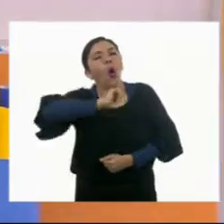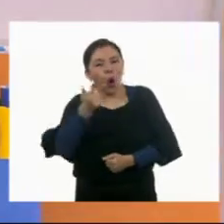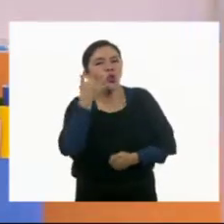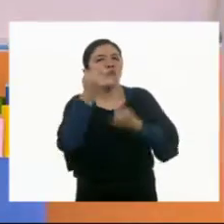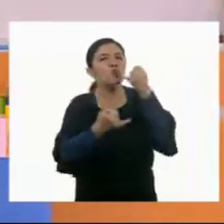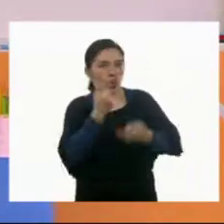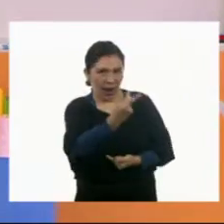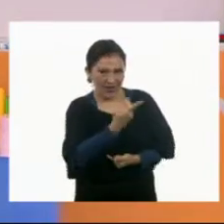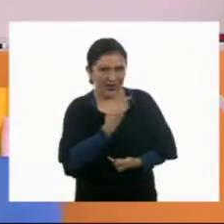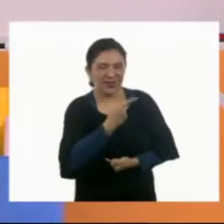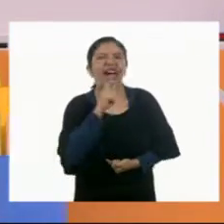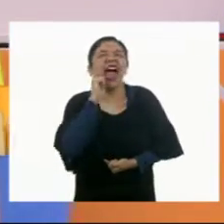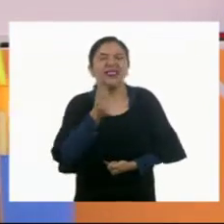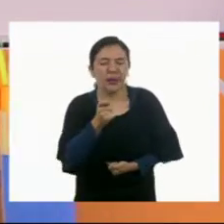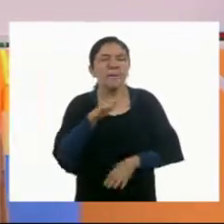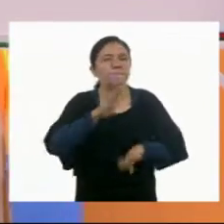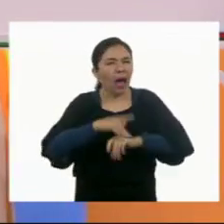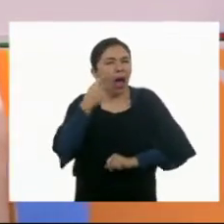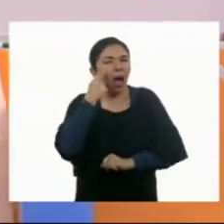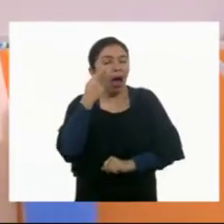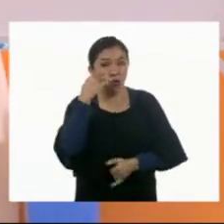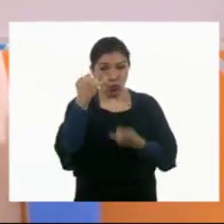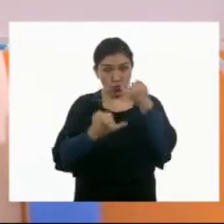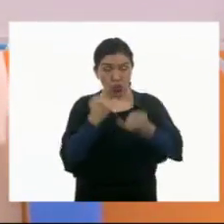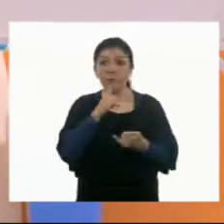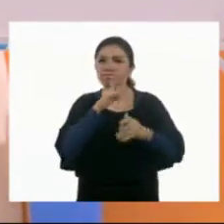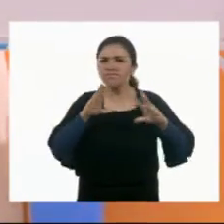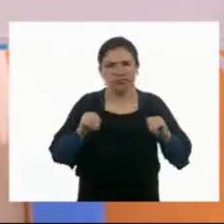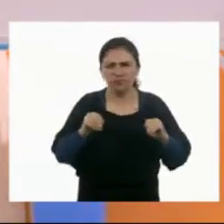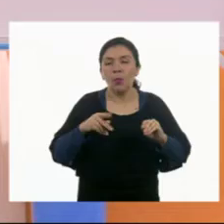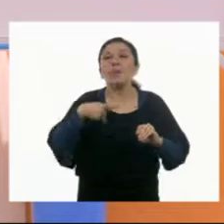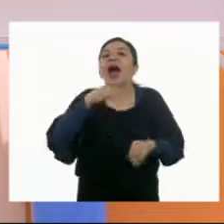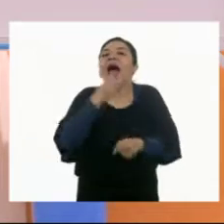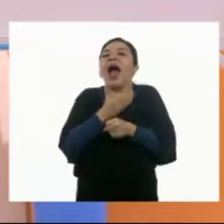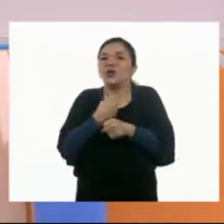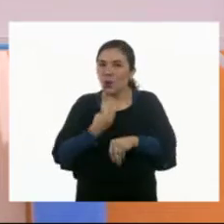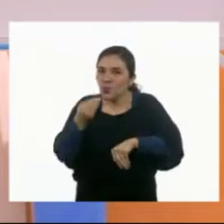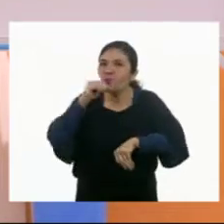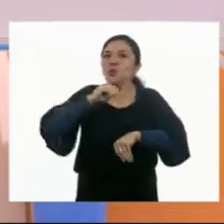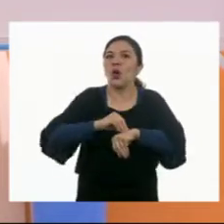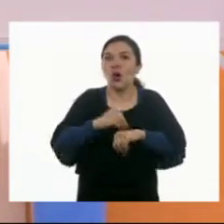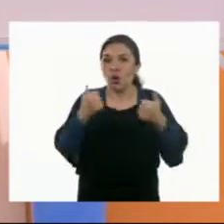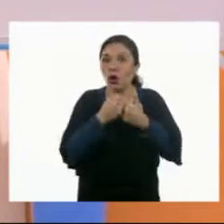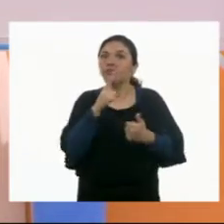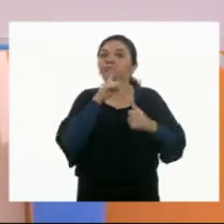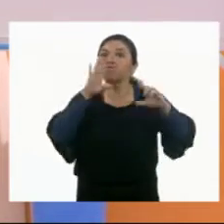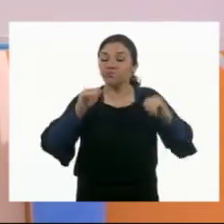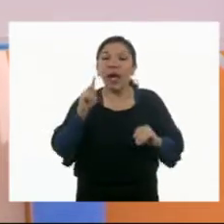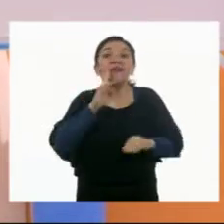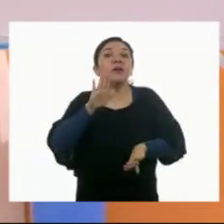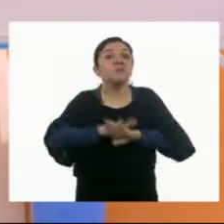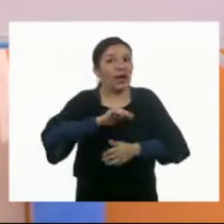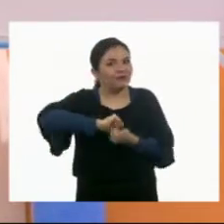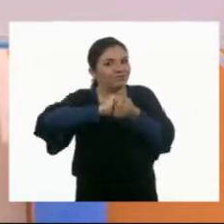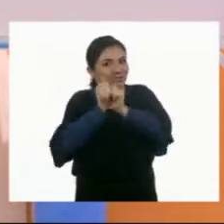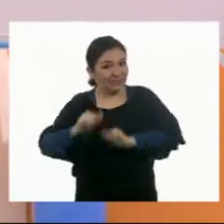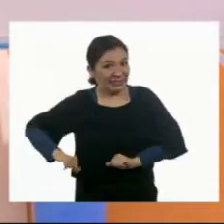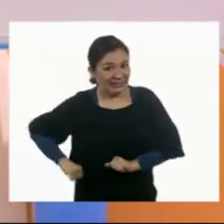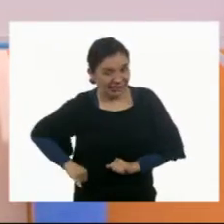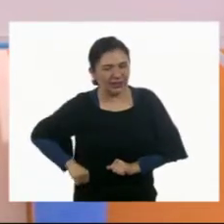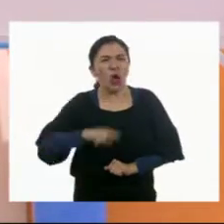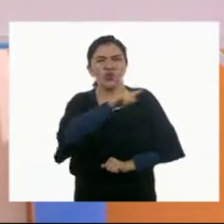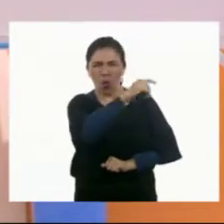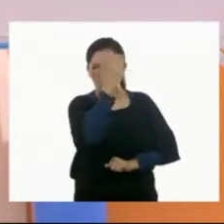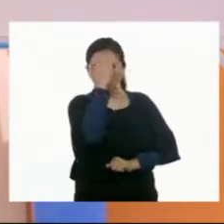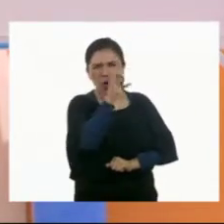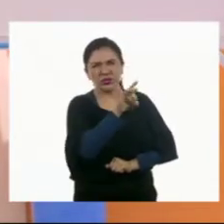siguiente juego en donde normalmente no se juega con silencio, pero en este caso le vamos a imponer silencios para ver si se vuelve más interesante. Yo creo que tú